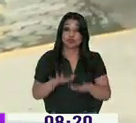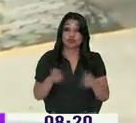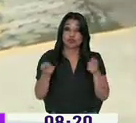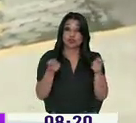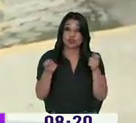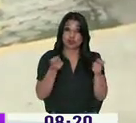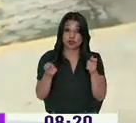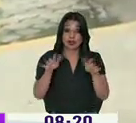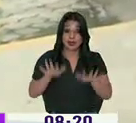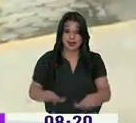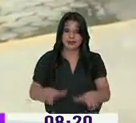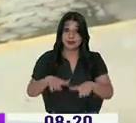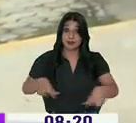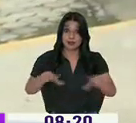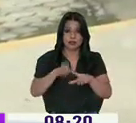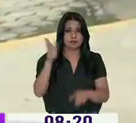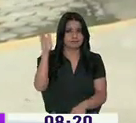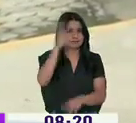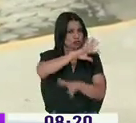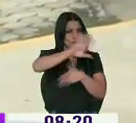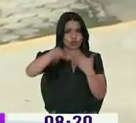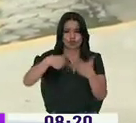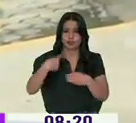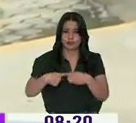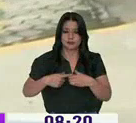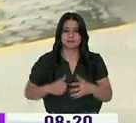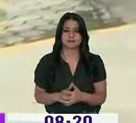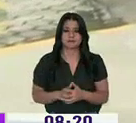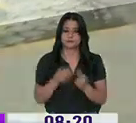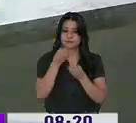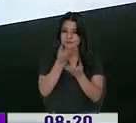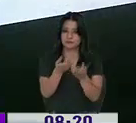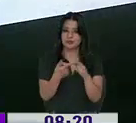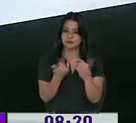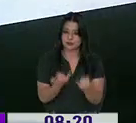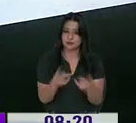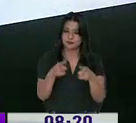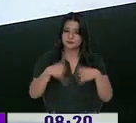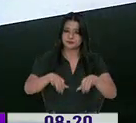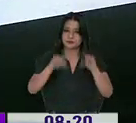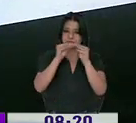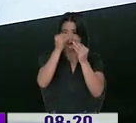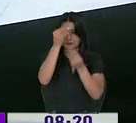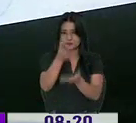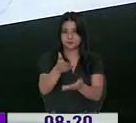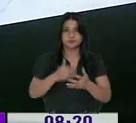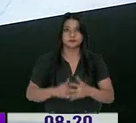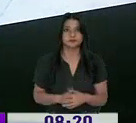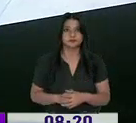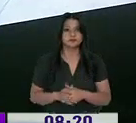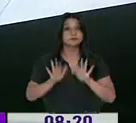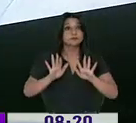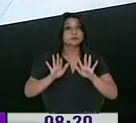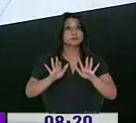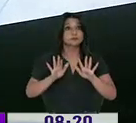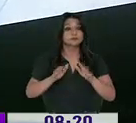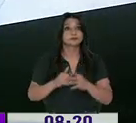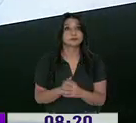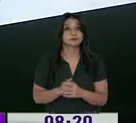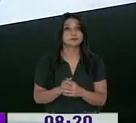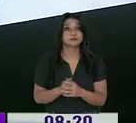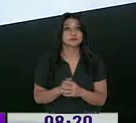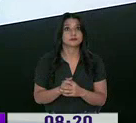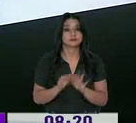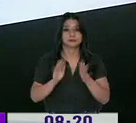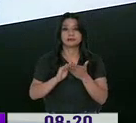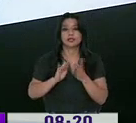se van a realizar en este lugar, sino a lo largo de toda la urbe. Esa es la información, Roberto, ustedes continúan con más. Oye, Sofía, seamos abogados del diablo un